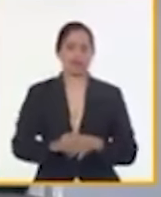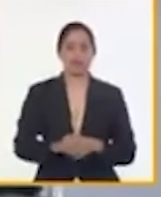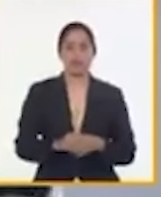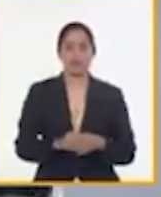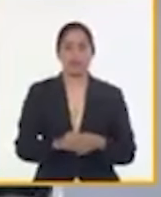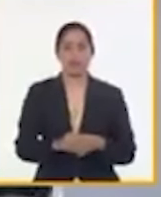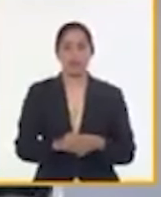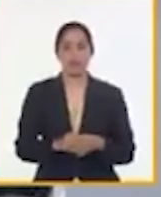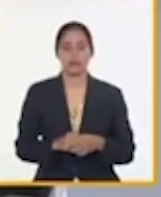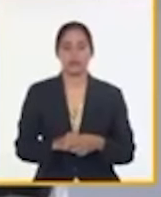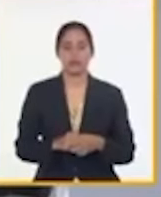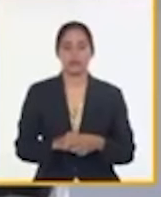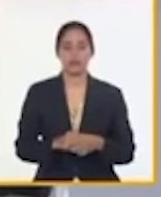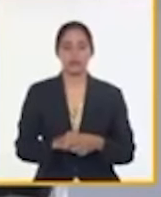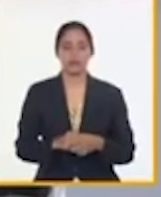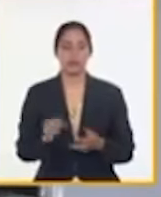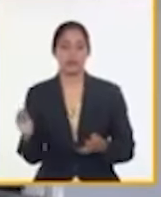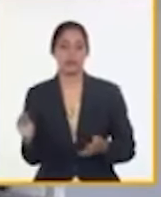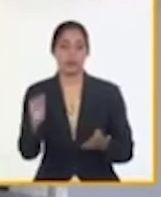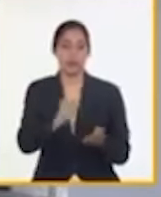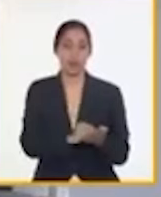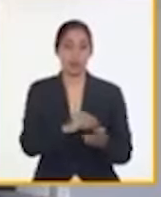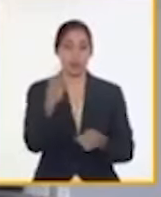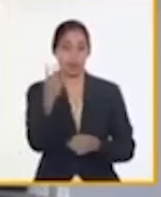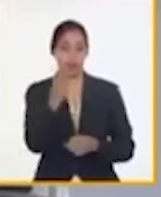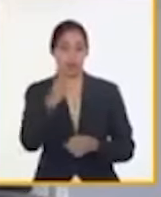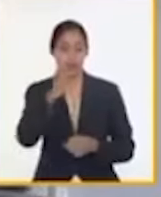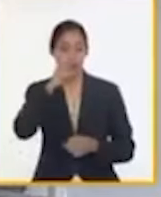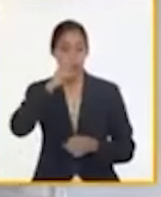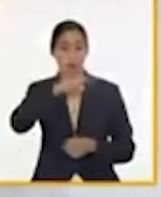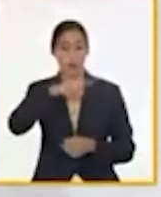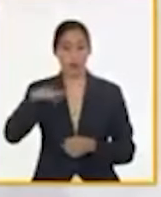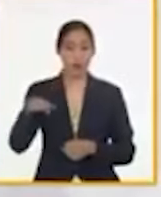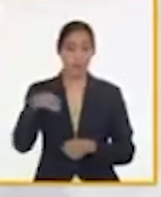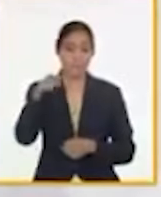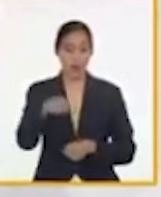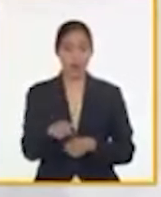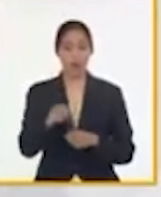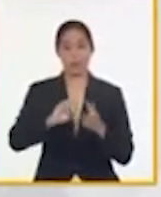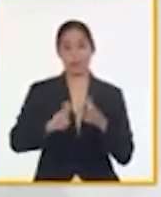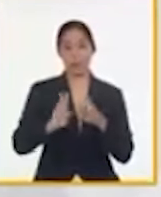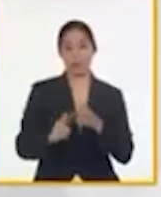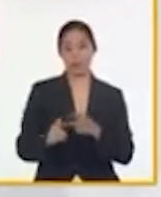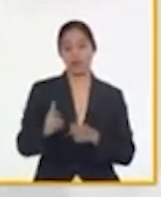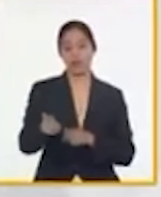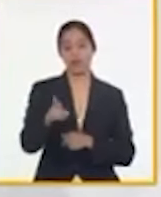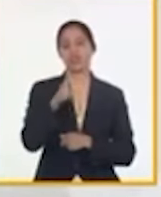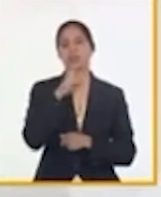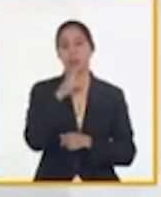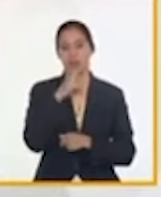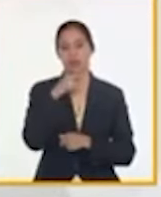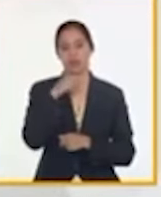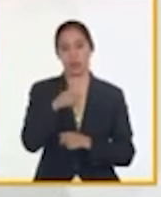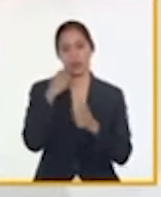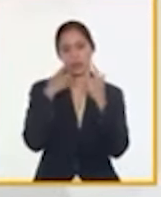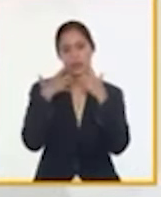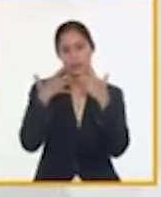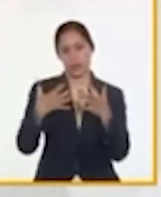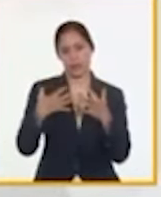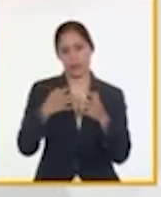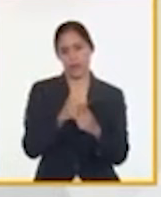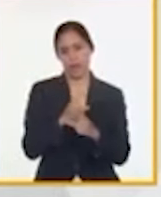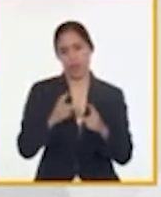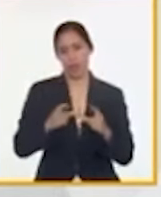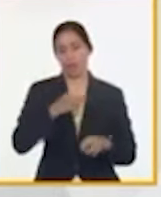Y se incorporan normas migratorias que dan respuesta. Esto es lo más importante que quiero abarcar en este punto de la